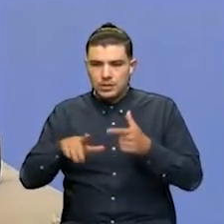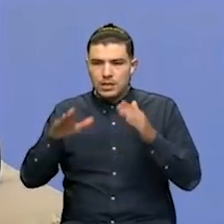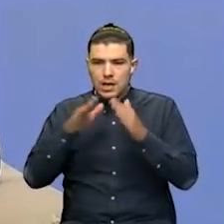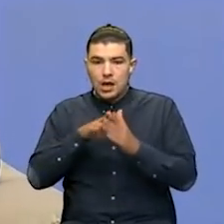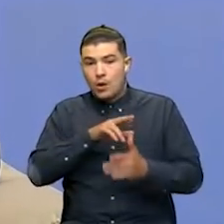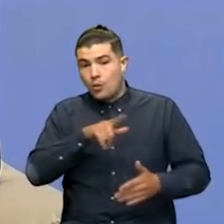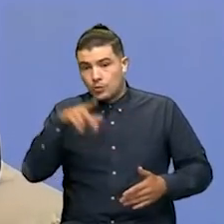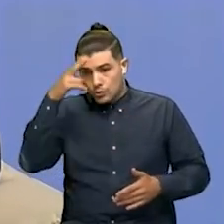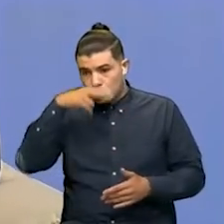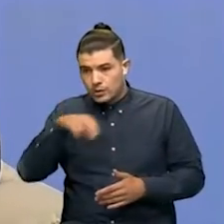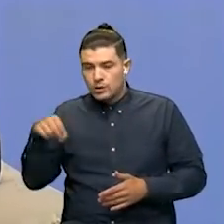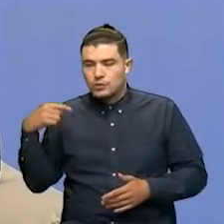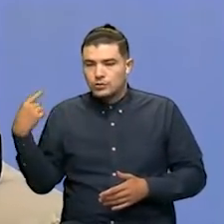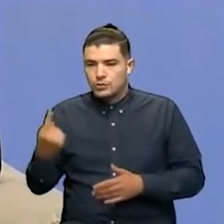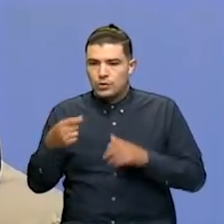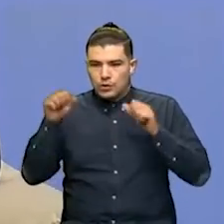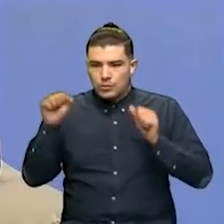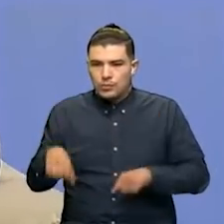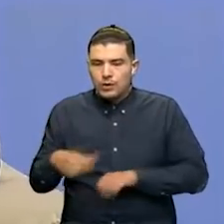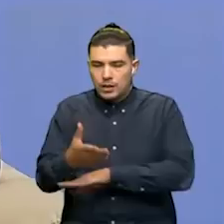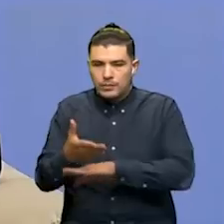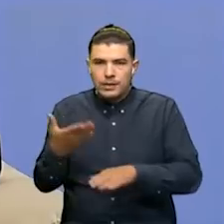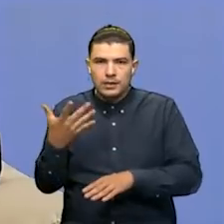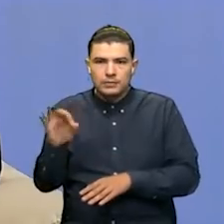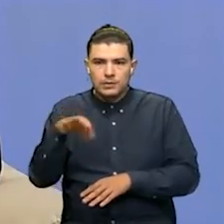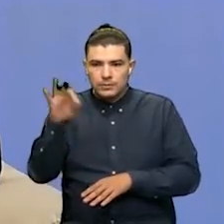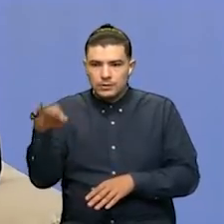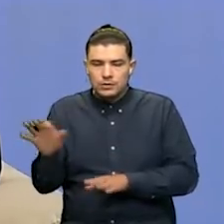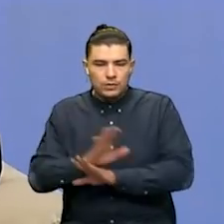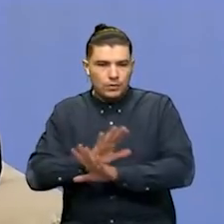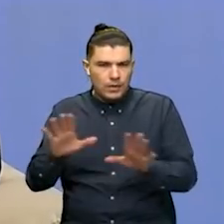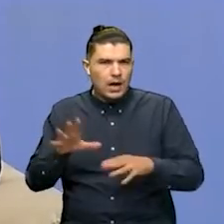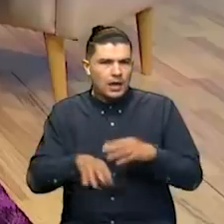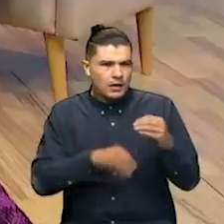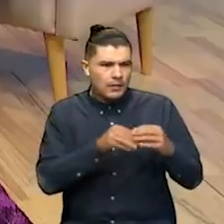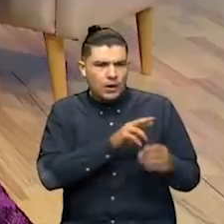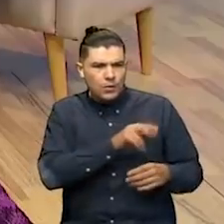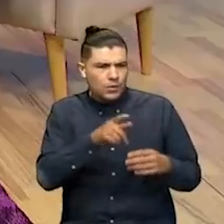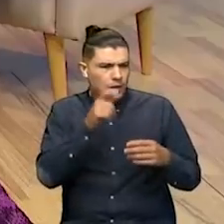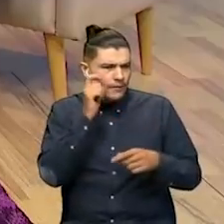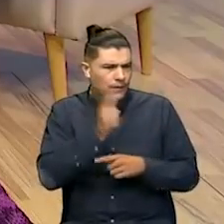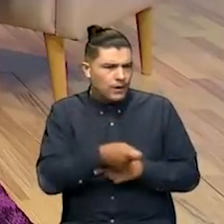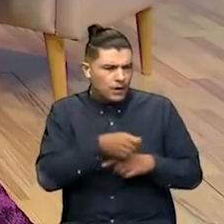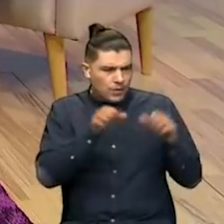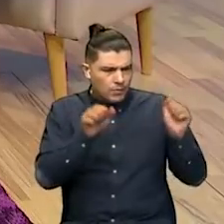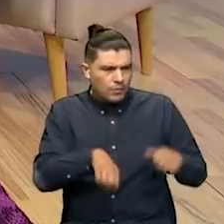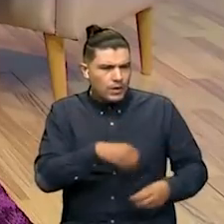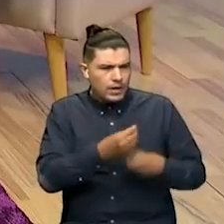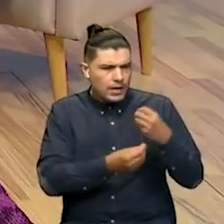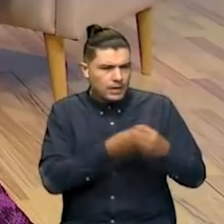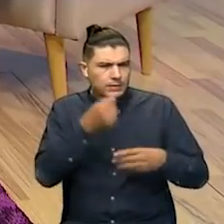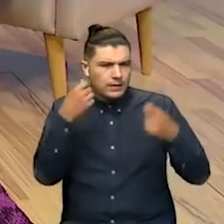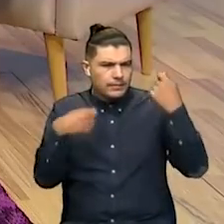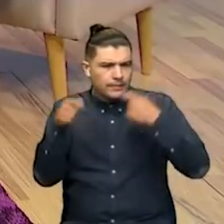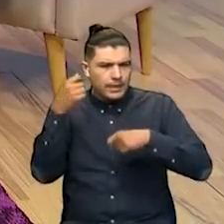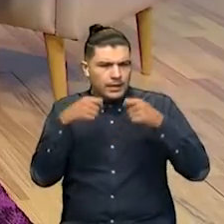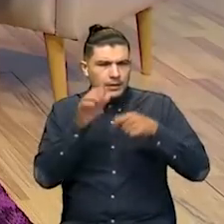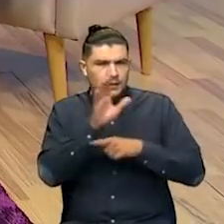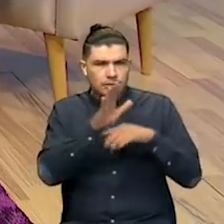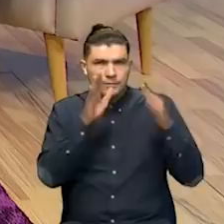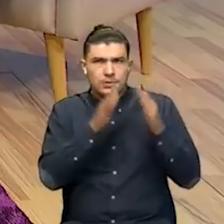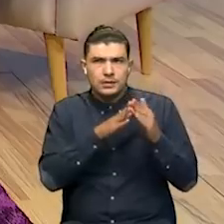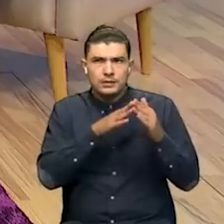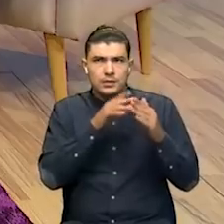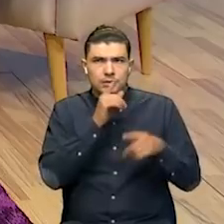demás hijos solamente van a poder reclamar el otro 50%. La otra forma, abogado, podría ser haciendo una venta de ese